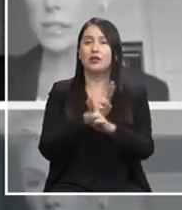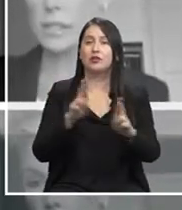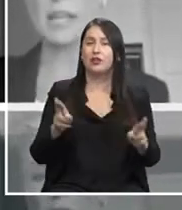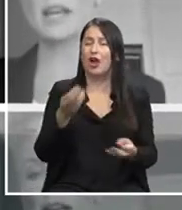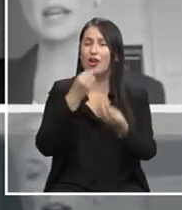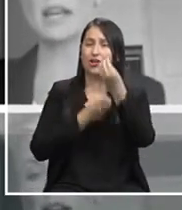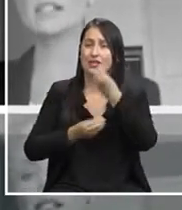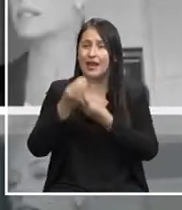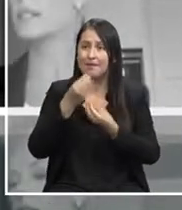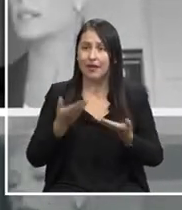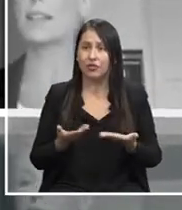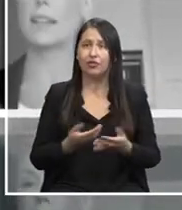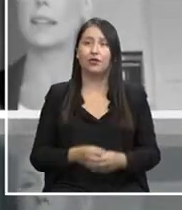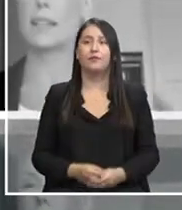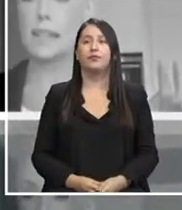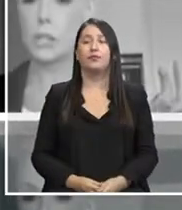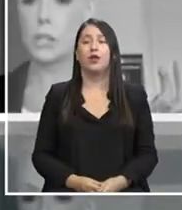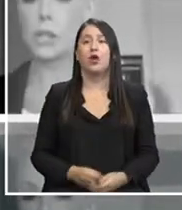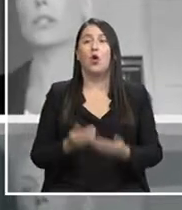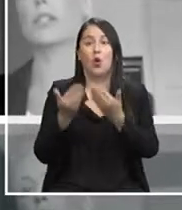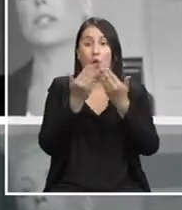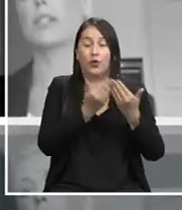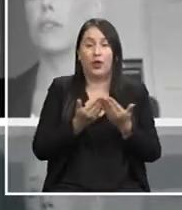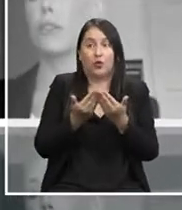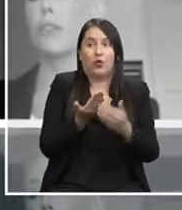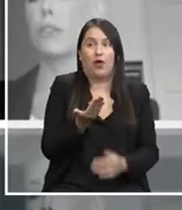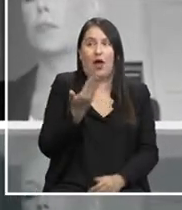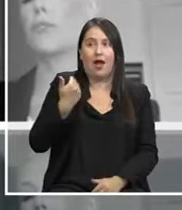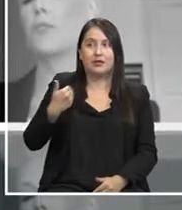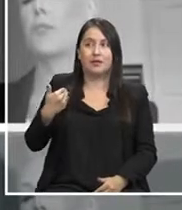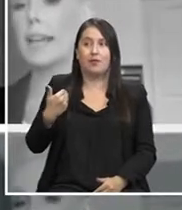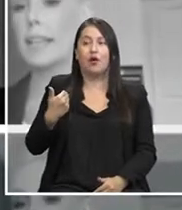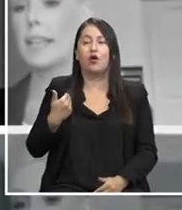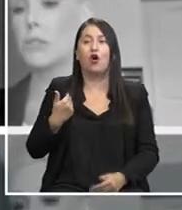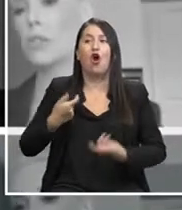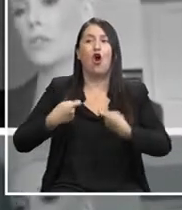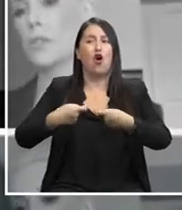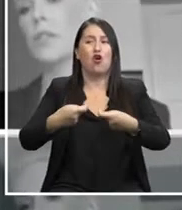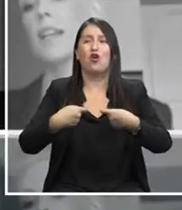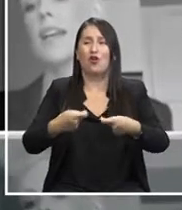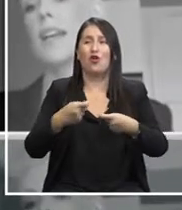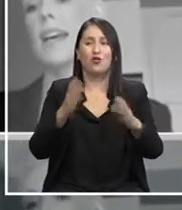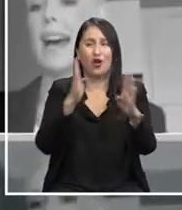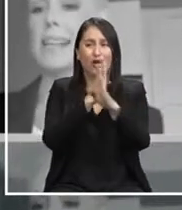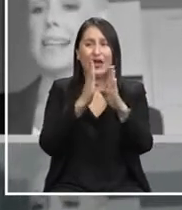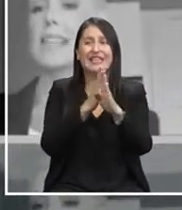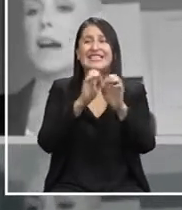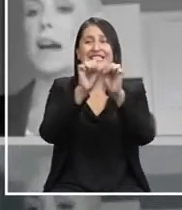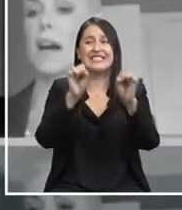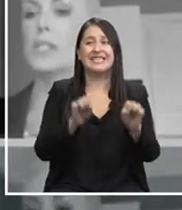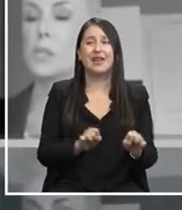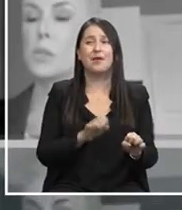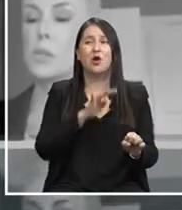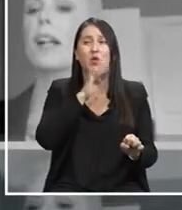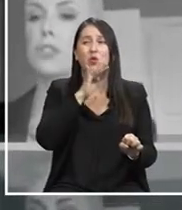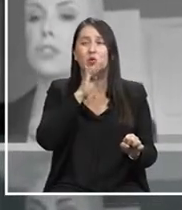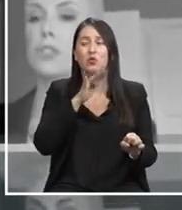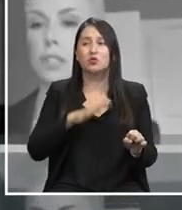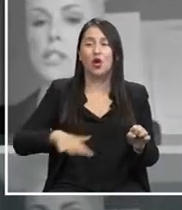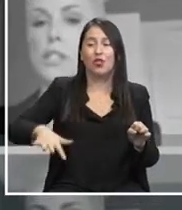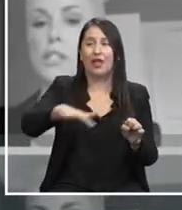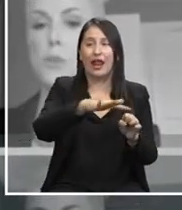alimentos? Un estudio reciente estimó los costos ocultos de los sistemas alimentarios y de uso de la tierra a nivel mundial